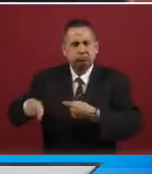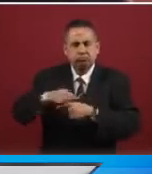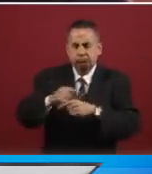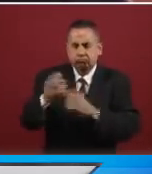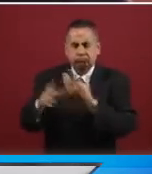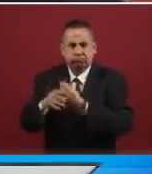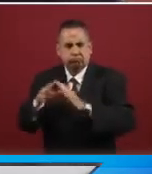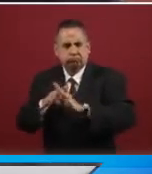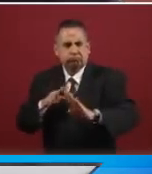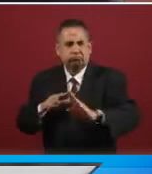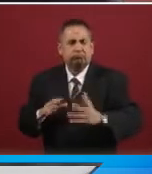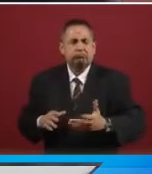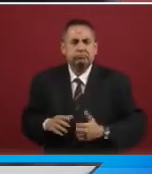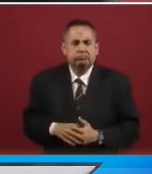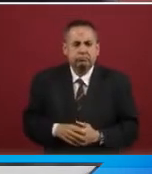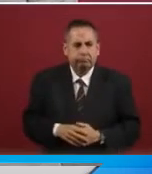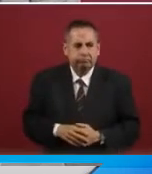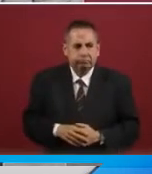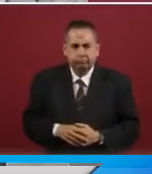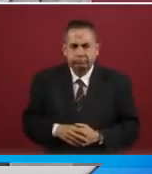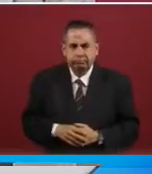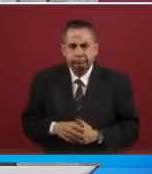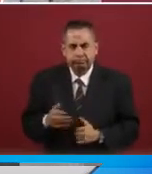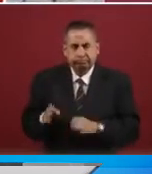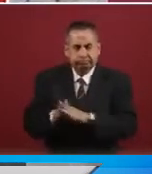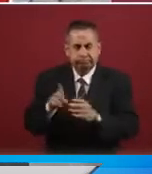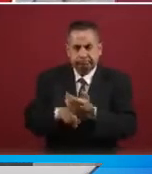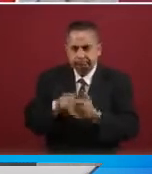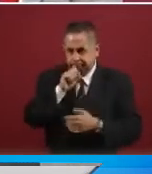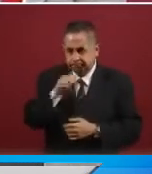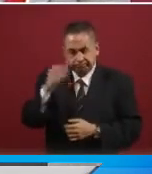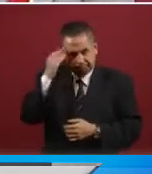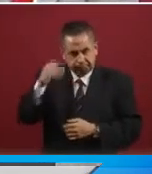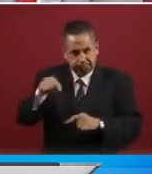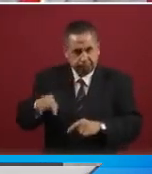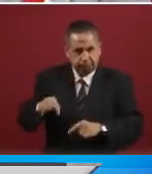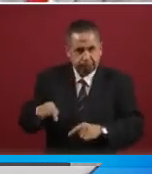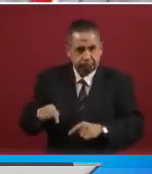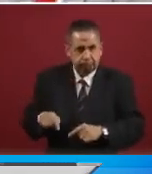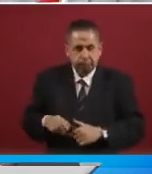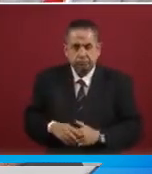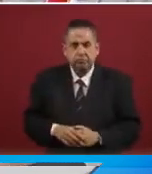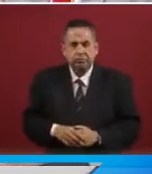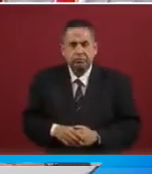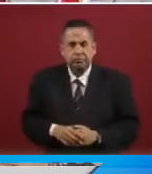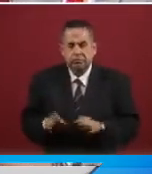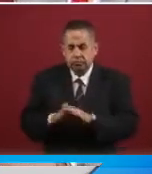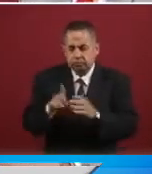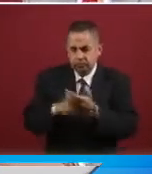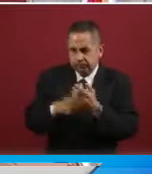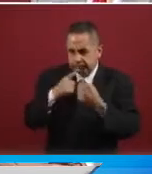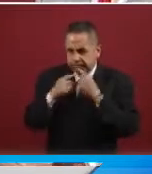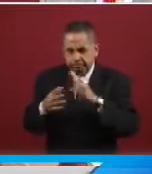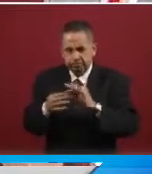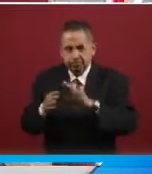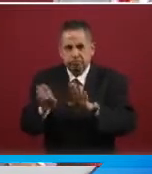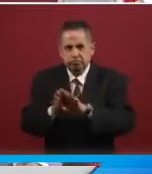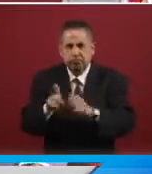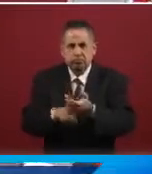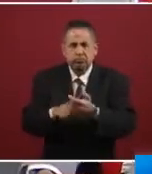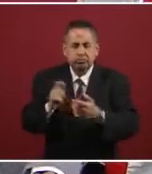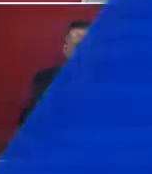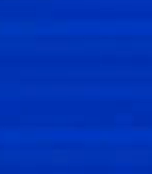principalmente viene de Centroamérica. El gobierno de México no quiere la confrontación y propondrá siempre el diálogo ante la posibilidad de guerras comerciales